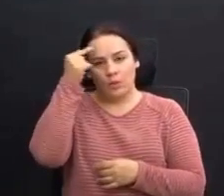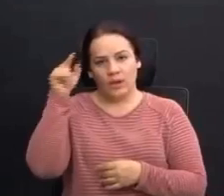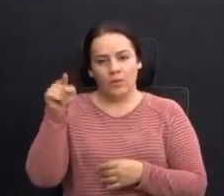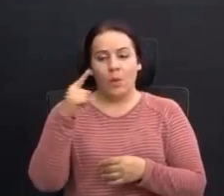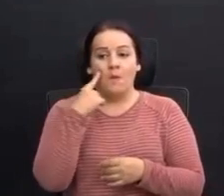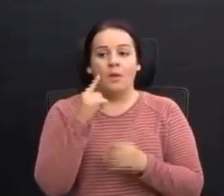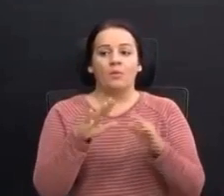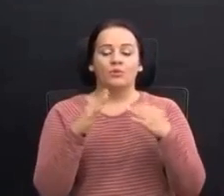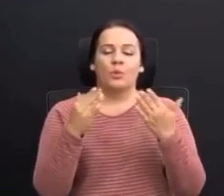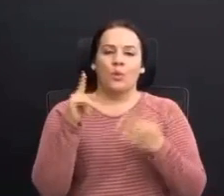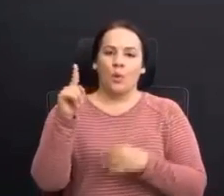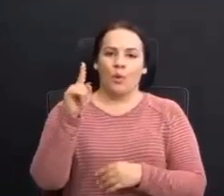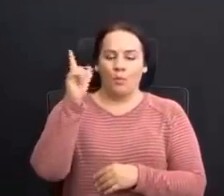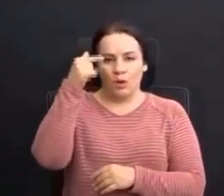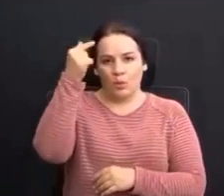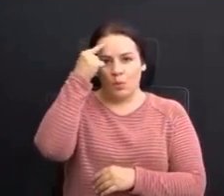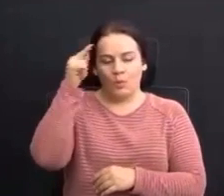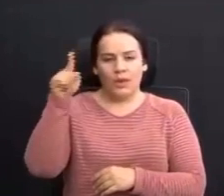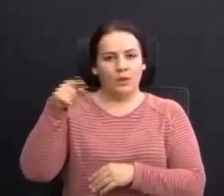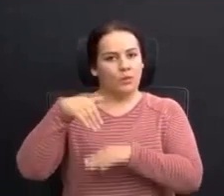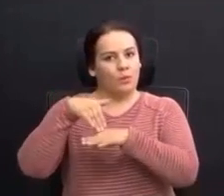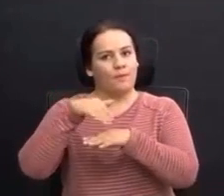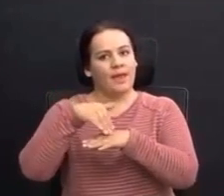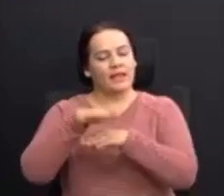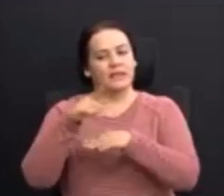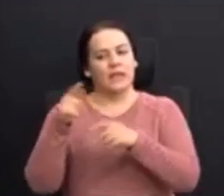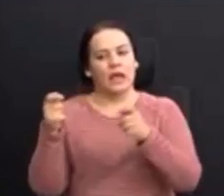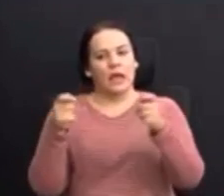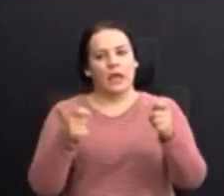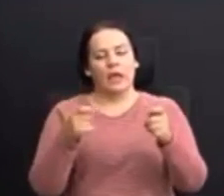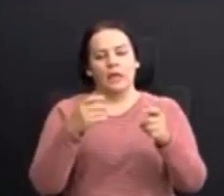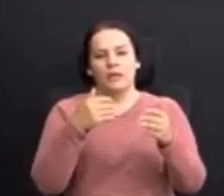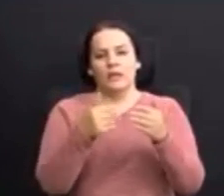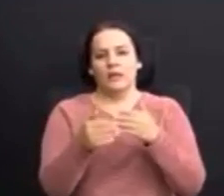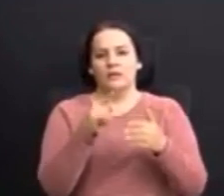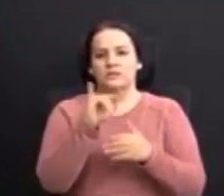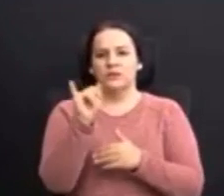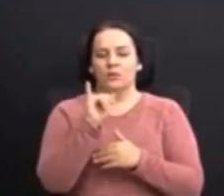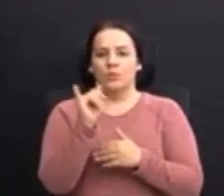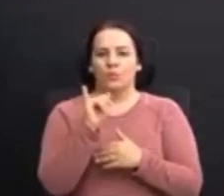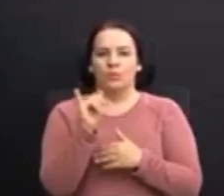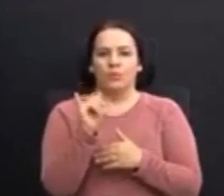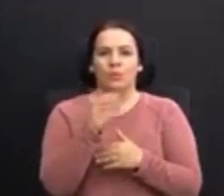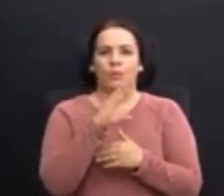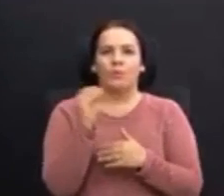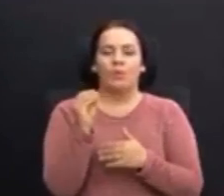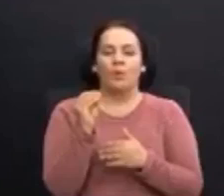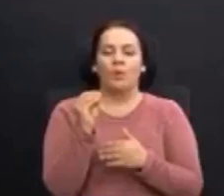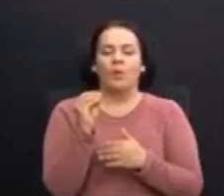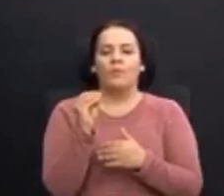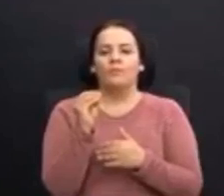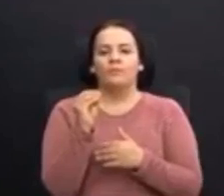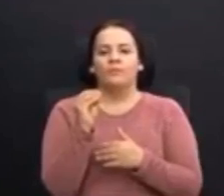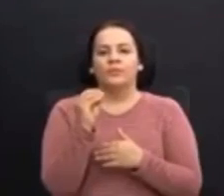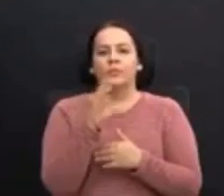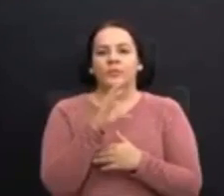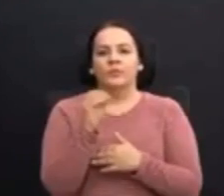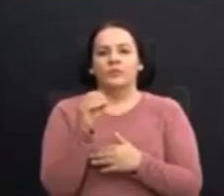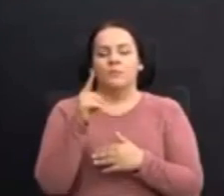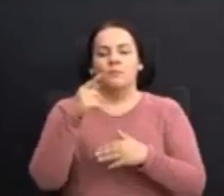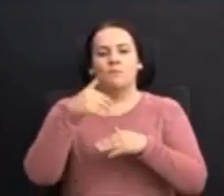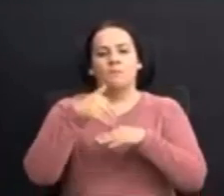cómo el Poder Ejecutivo manda una, casi que una bula papal, dice el ministro de Hacienda, manda a